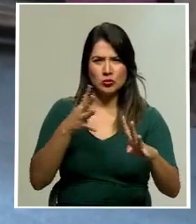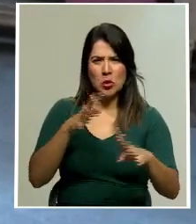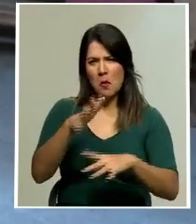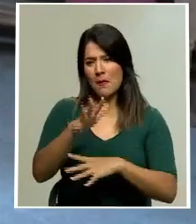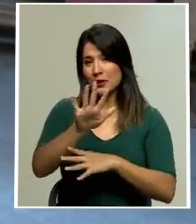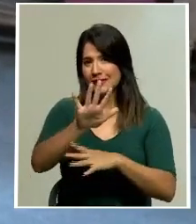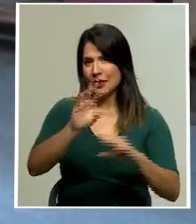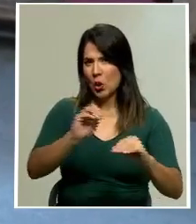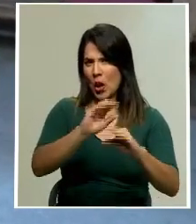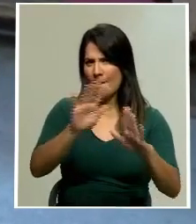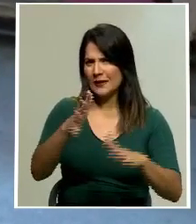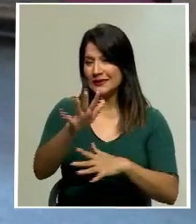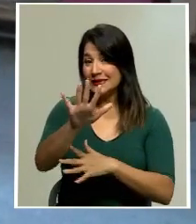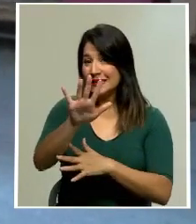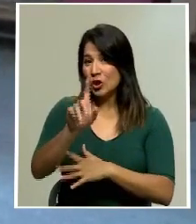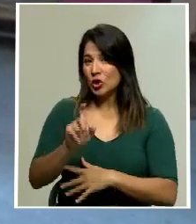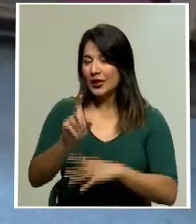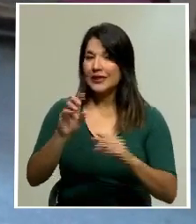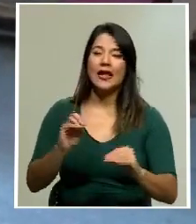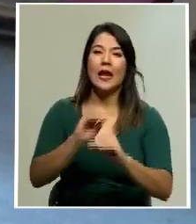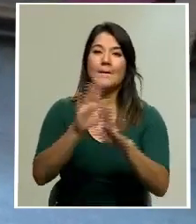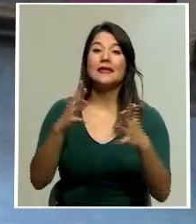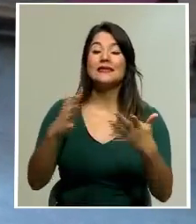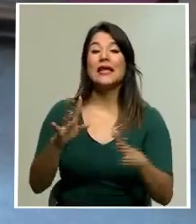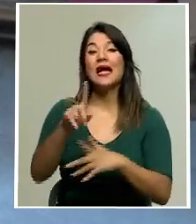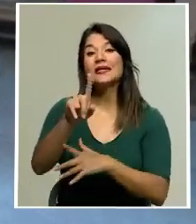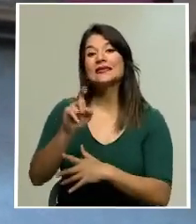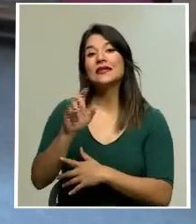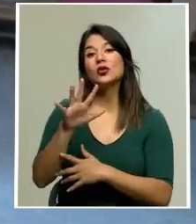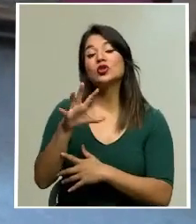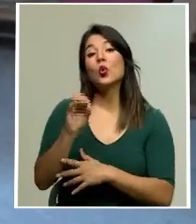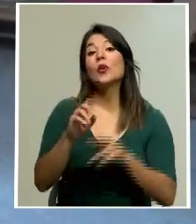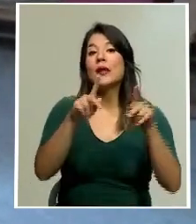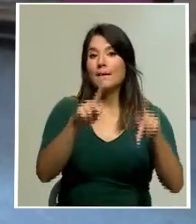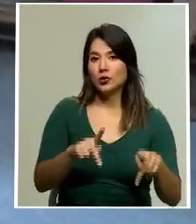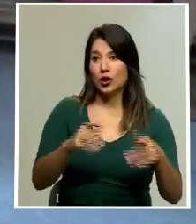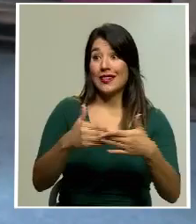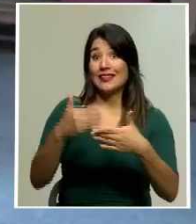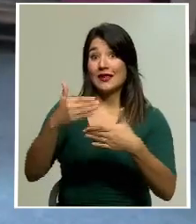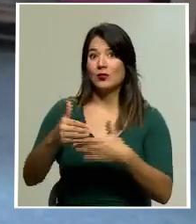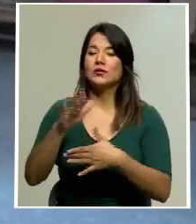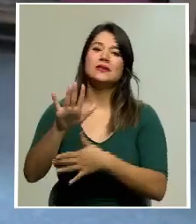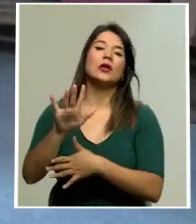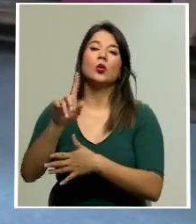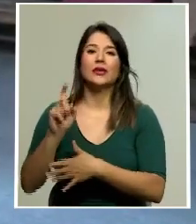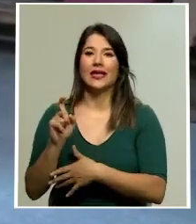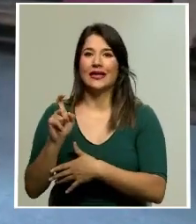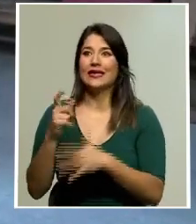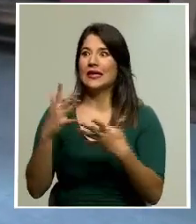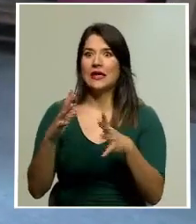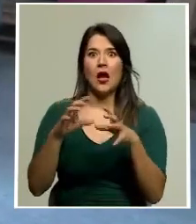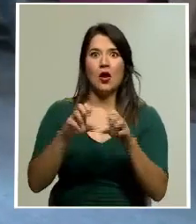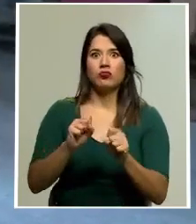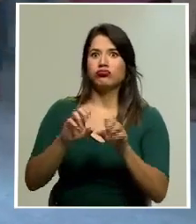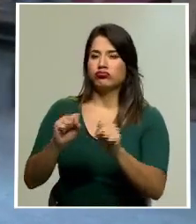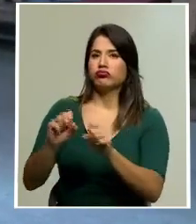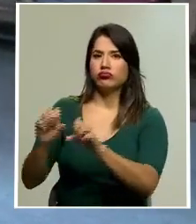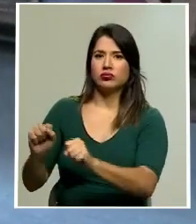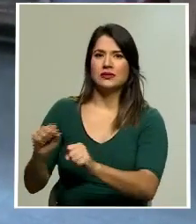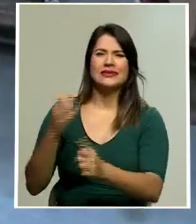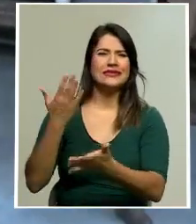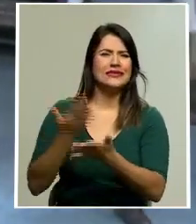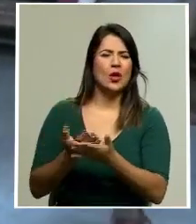mañana, 5:30 de la mañana, habían 150 personas. Después de las 5:30 se llenaron los cupos, llegaba mucha